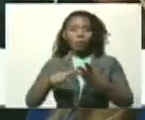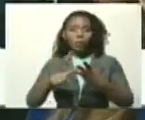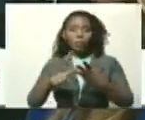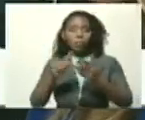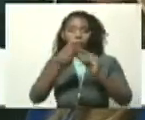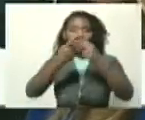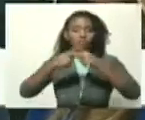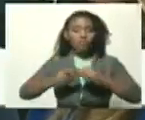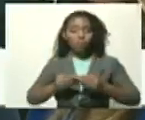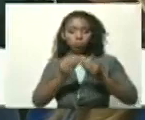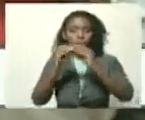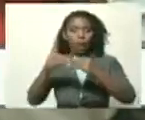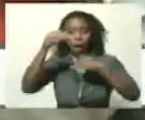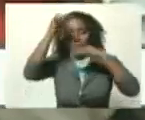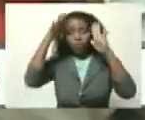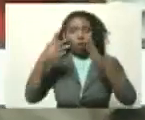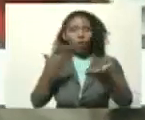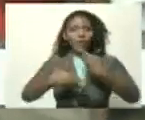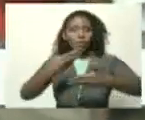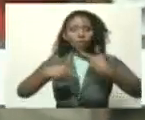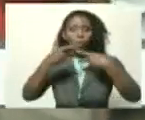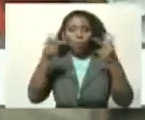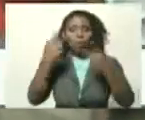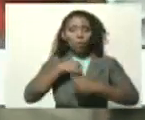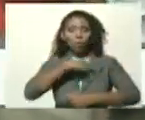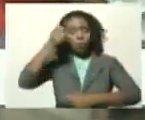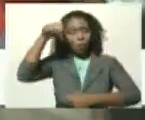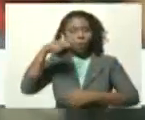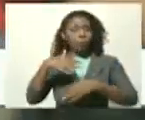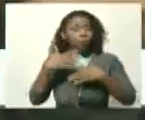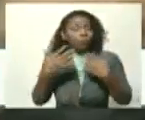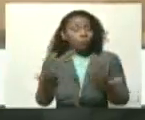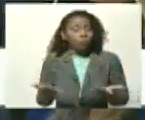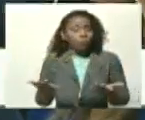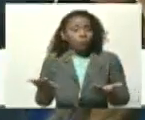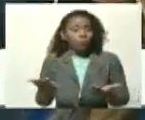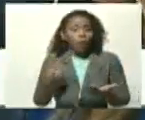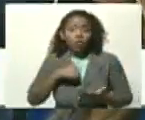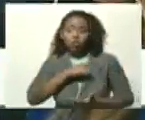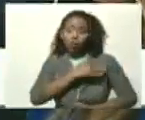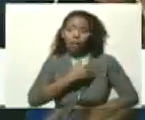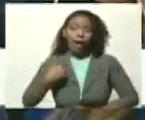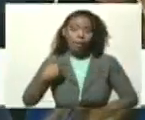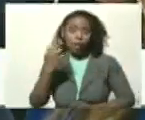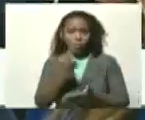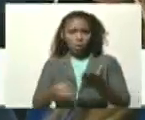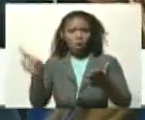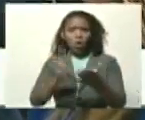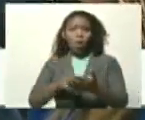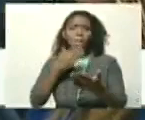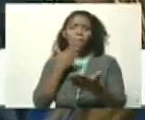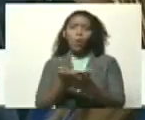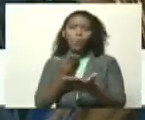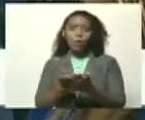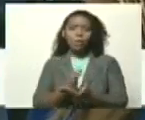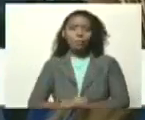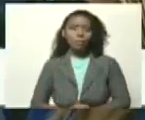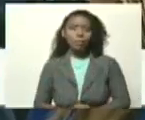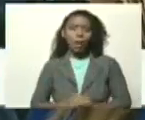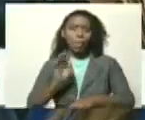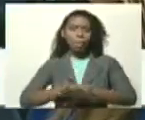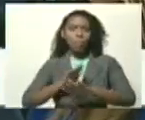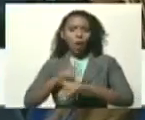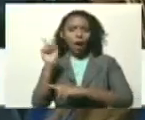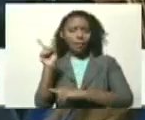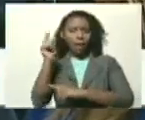repuestos, para atender los servicios públicos de nuestro pueblo. Así que nosotros queremos ratificar esta propuesta porque esta